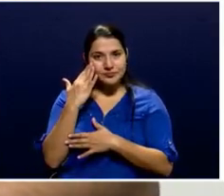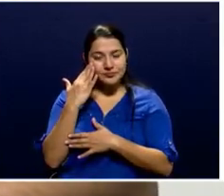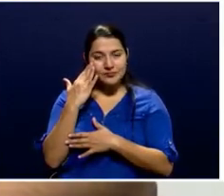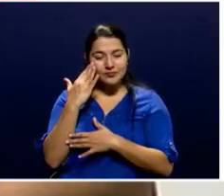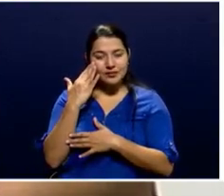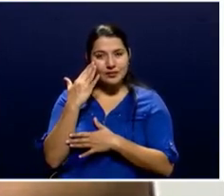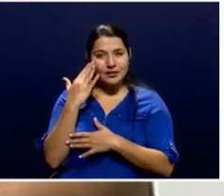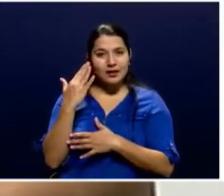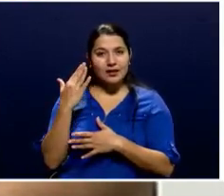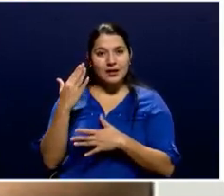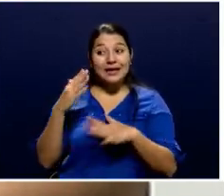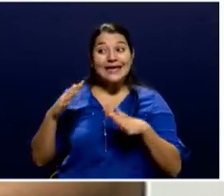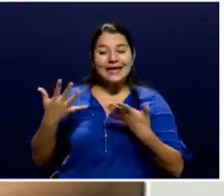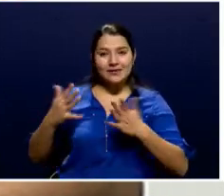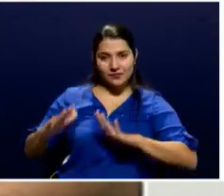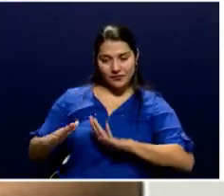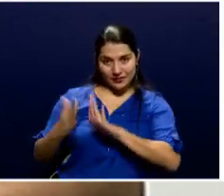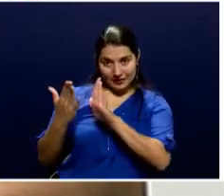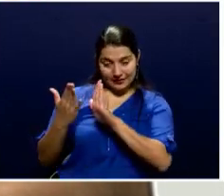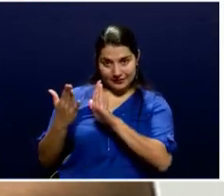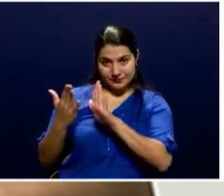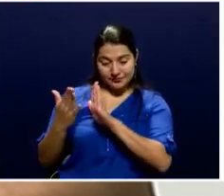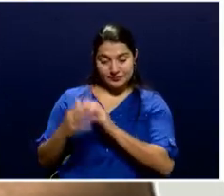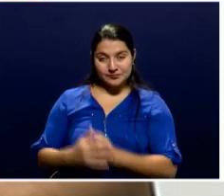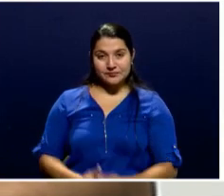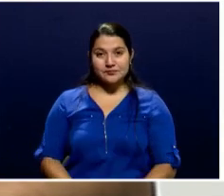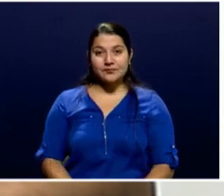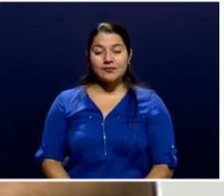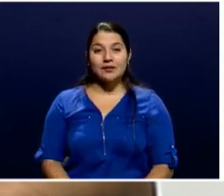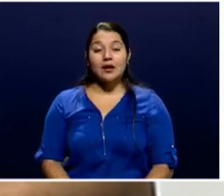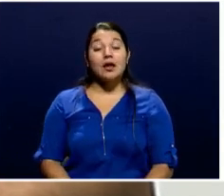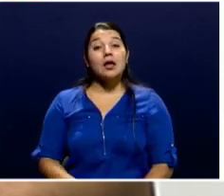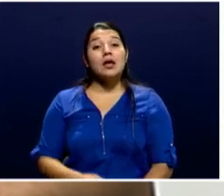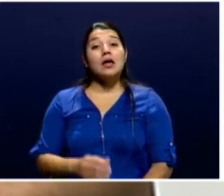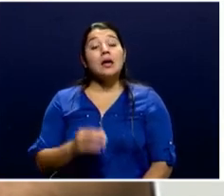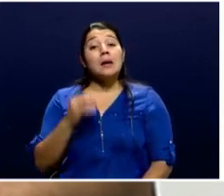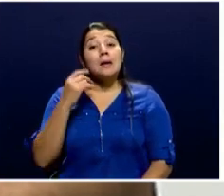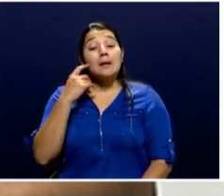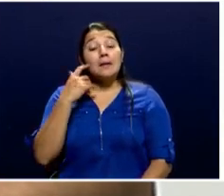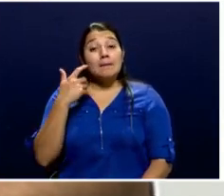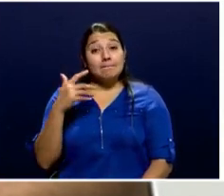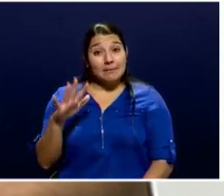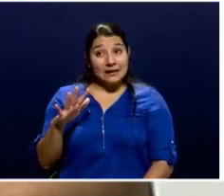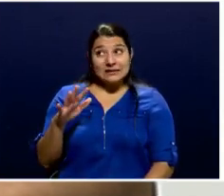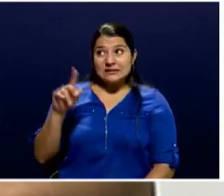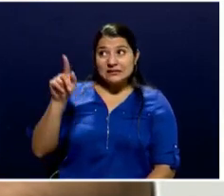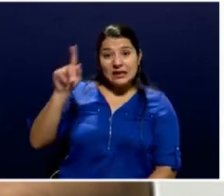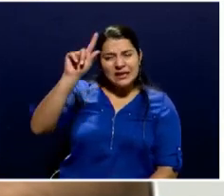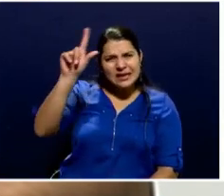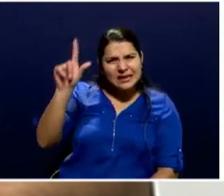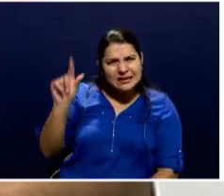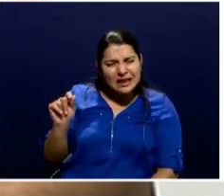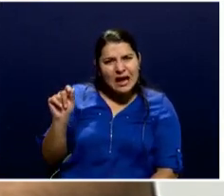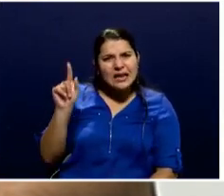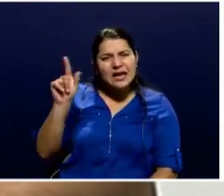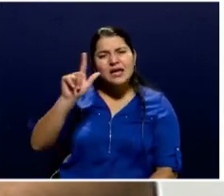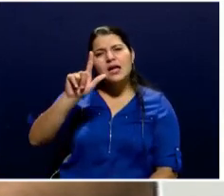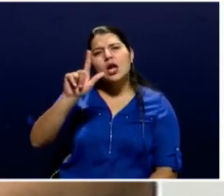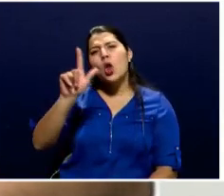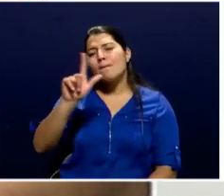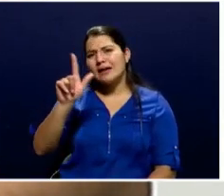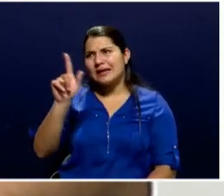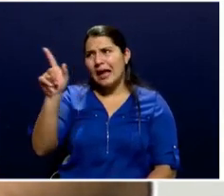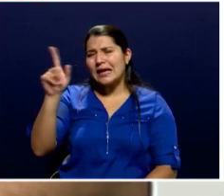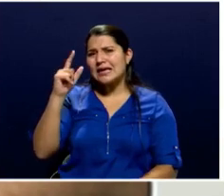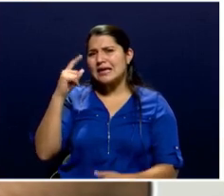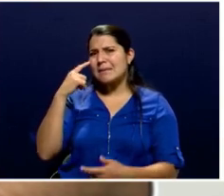están enfrentando, ¿verdad? Al parecer Italia, Lombardía en Italia está